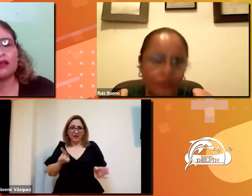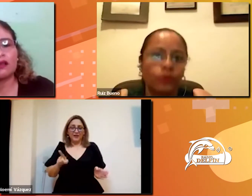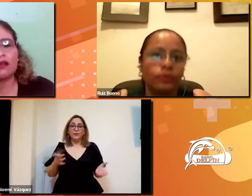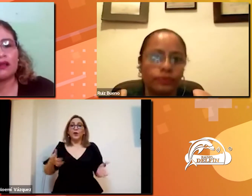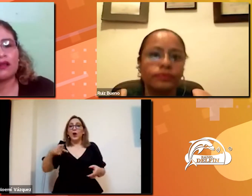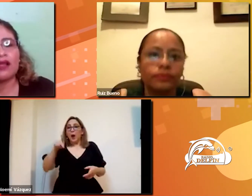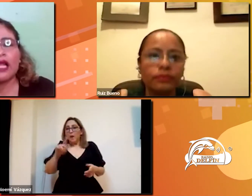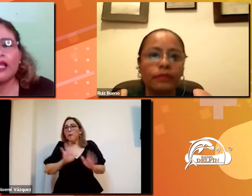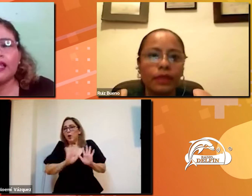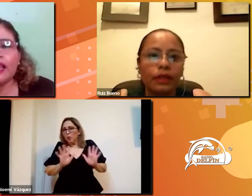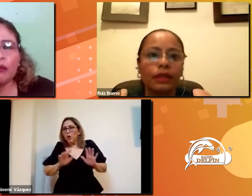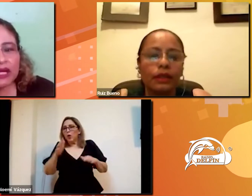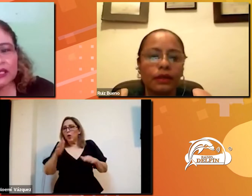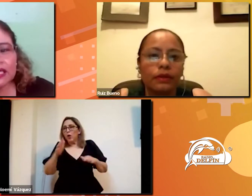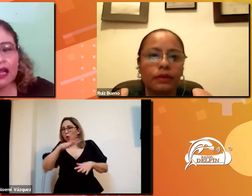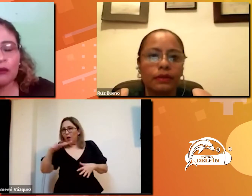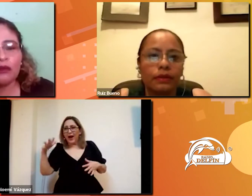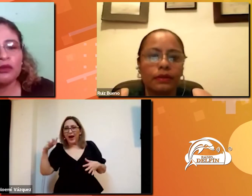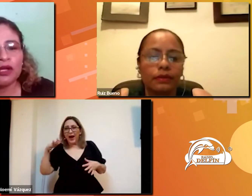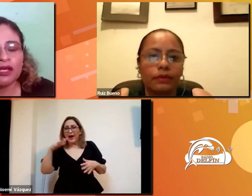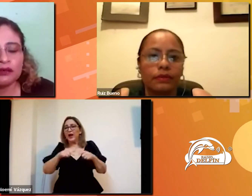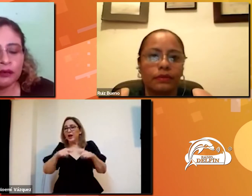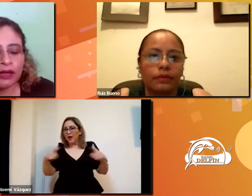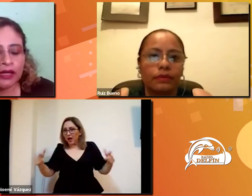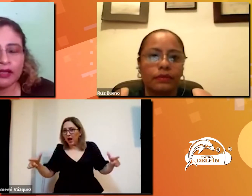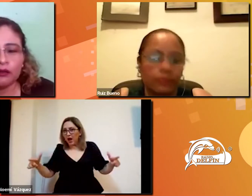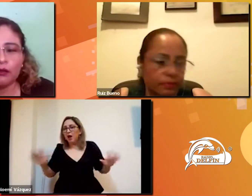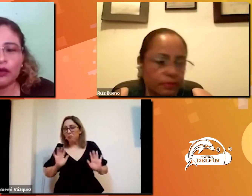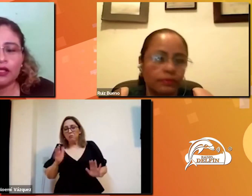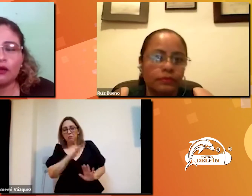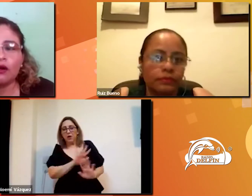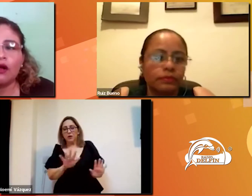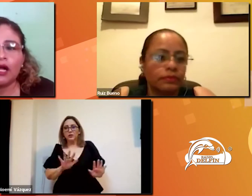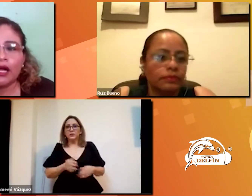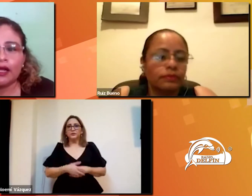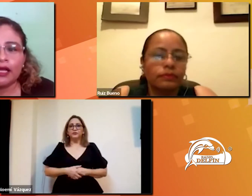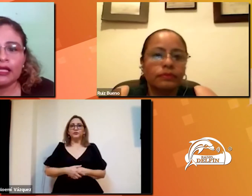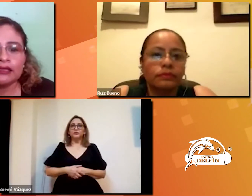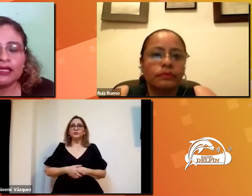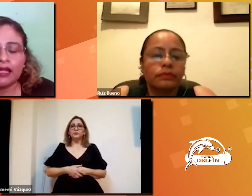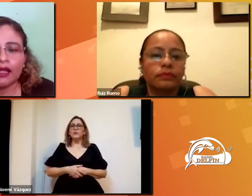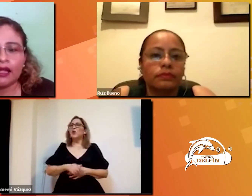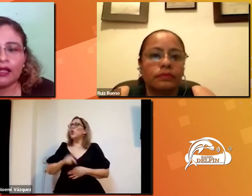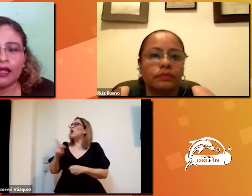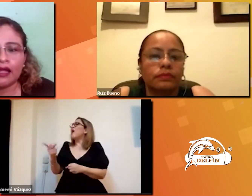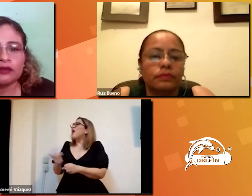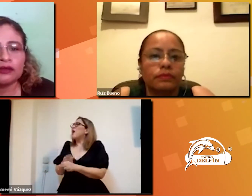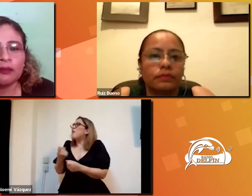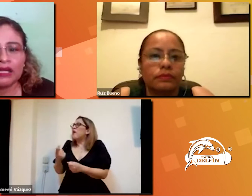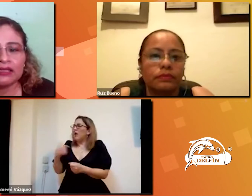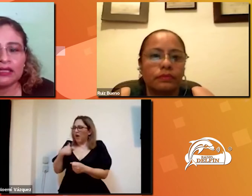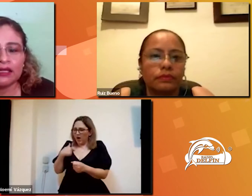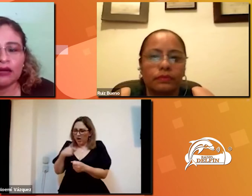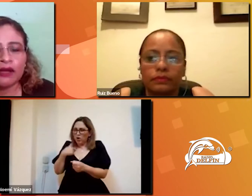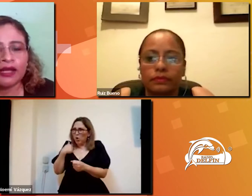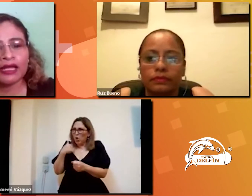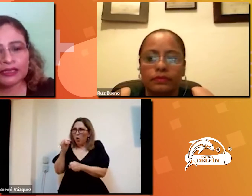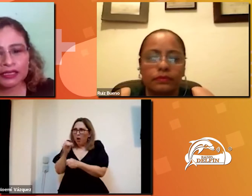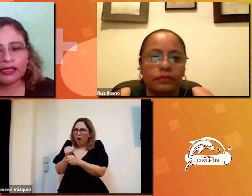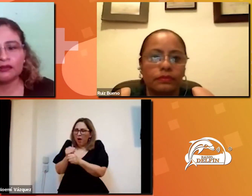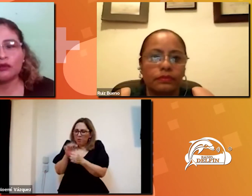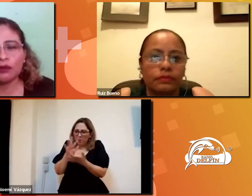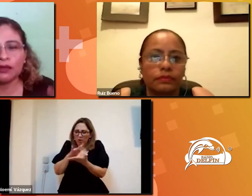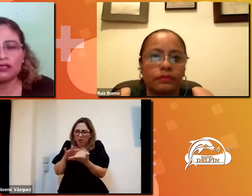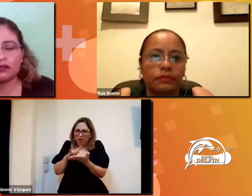es esto. ¿Y qué pasa? Yo estuve leyendo un poquito que dice que eso se presenta lo que es